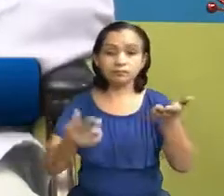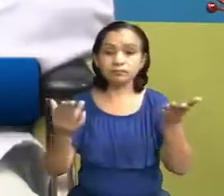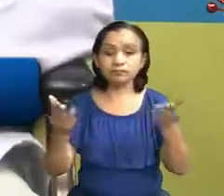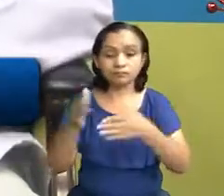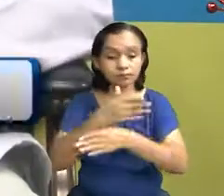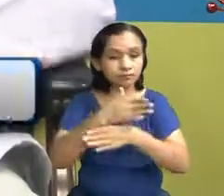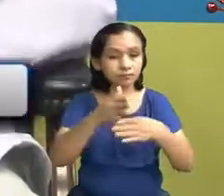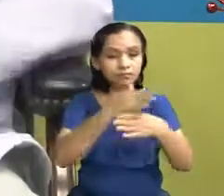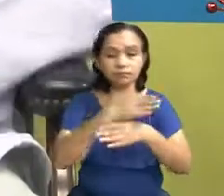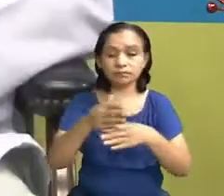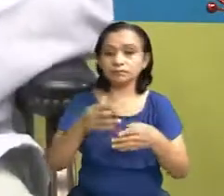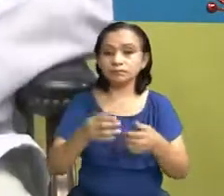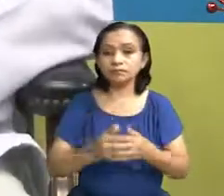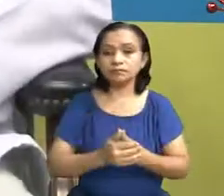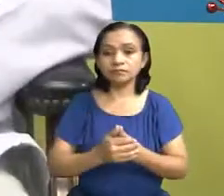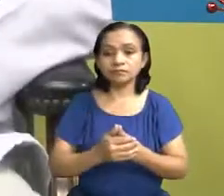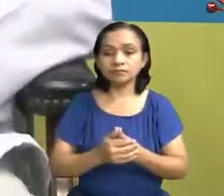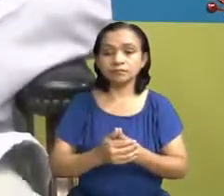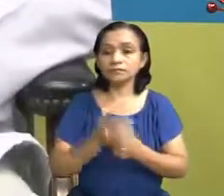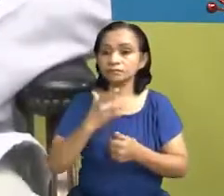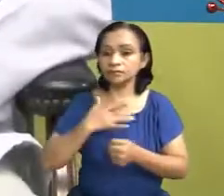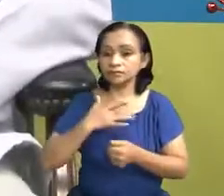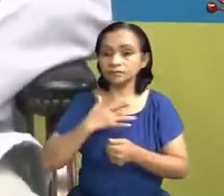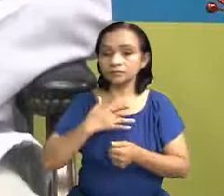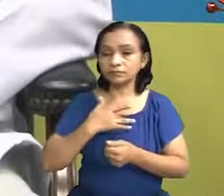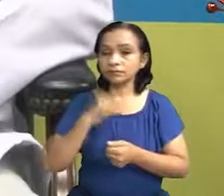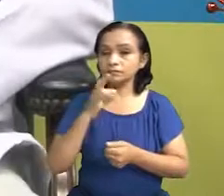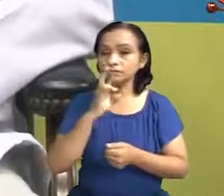ortopédicas, etc. Igualmente se requieren glóbulos